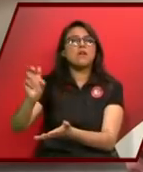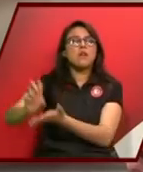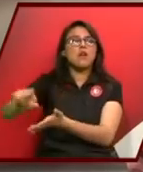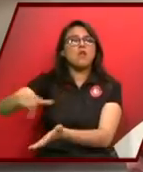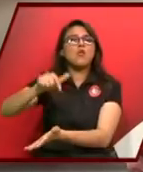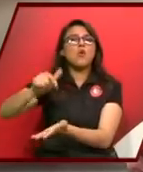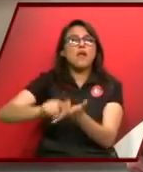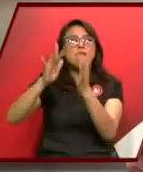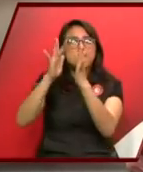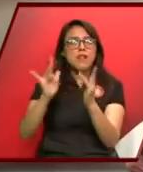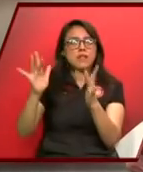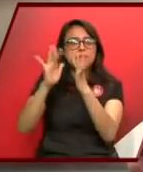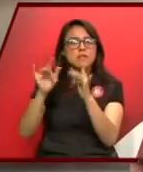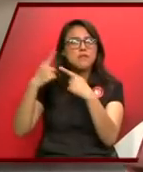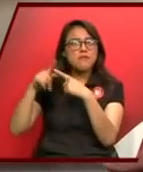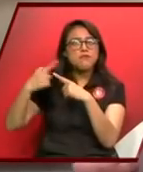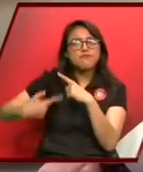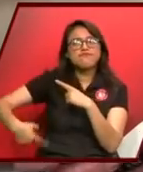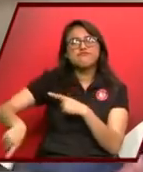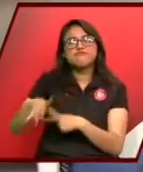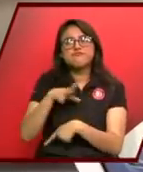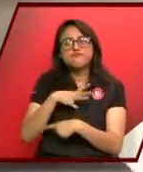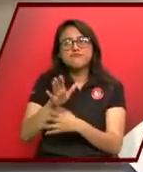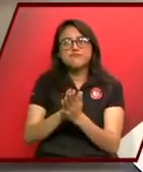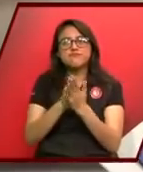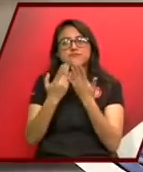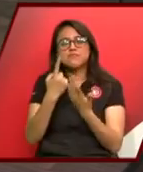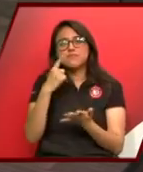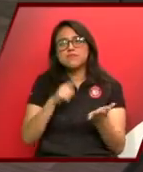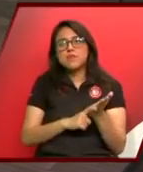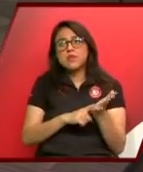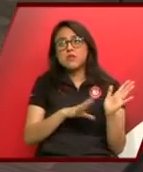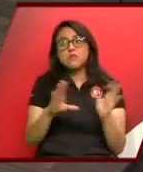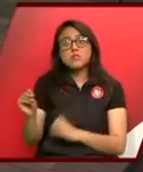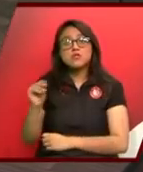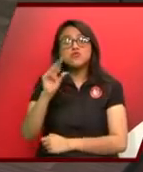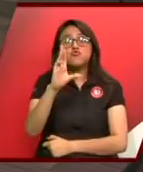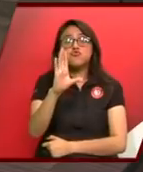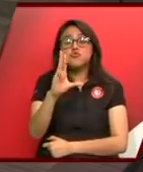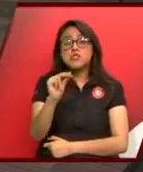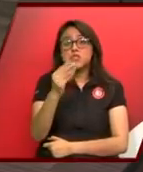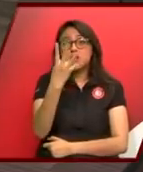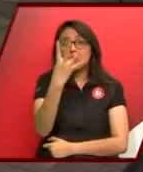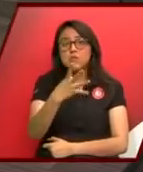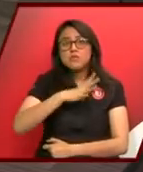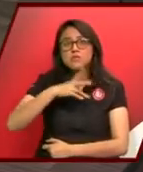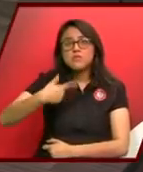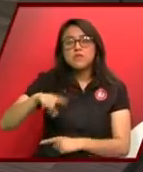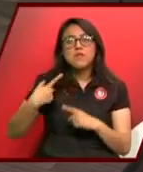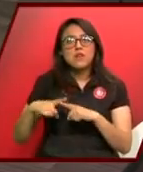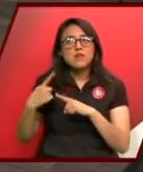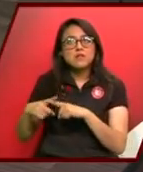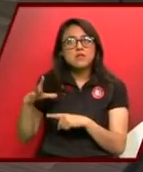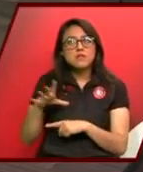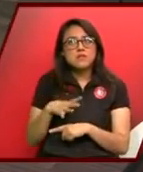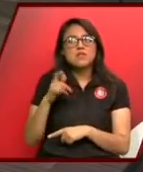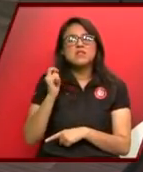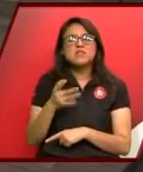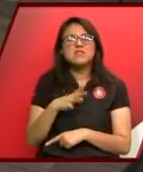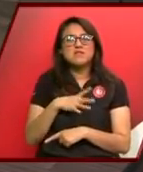ya después se hace mucho más famoso. Este libro es de 1984 y que posteriormente hacen película. Y entonces nos